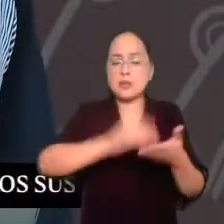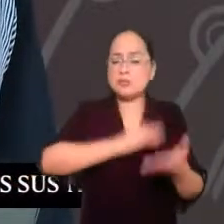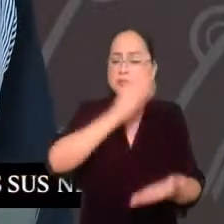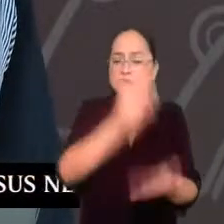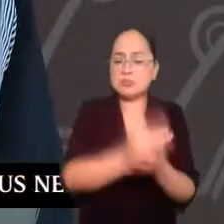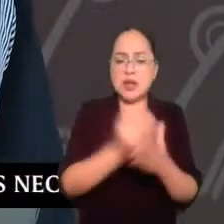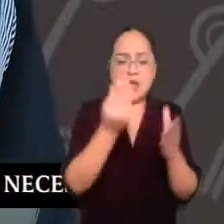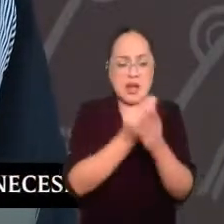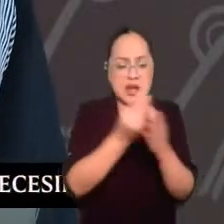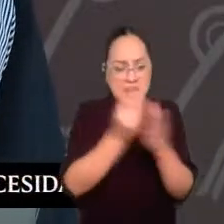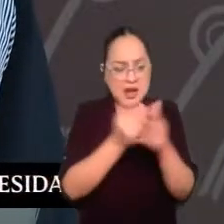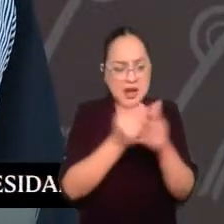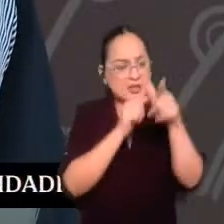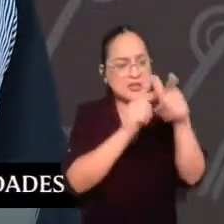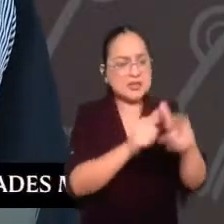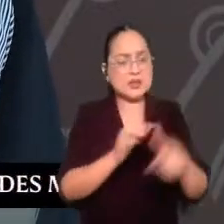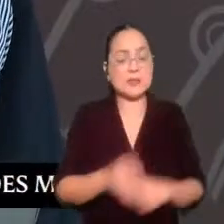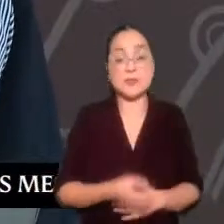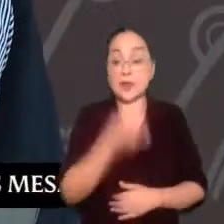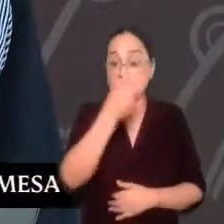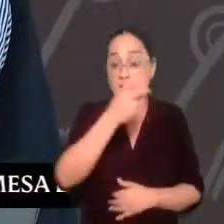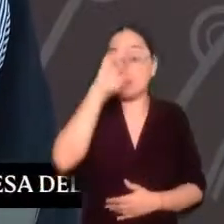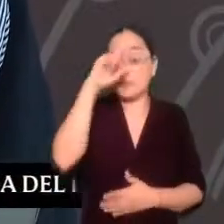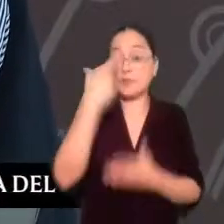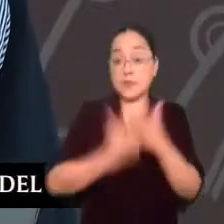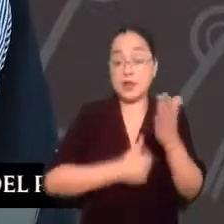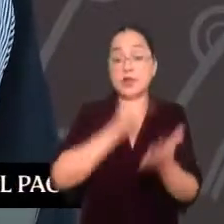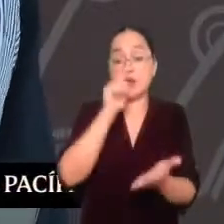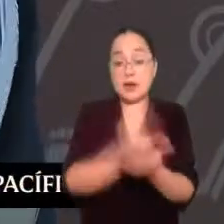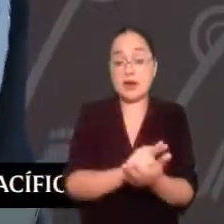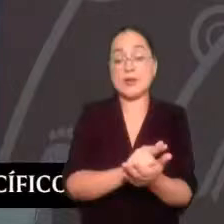Sus paros son ilegales, en principio.